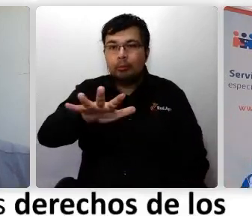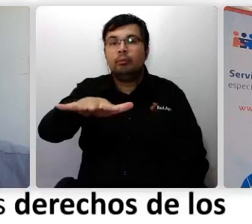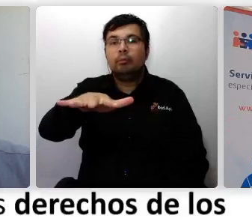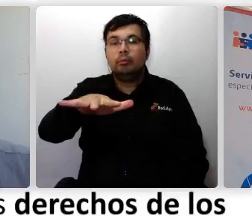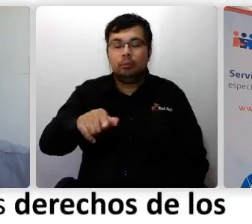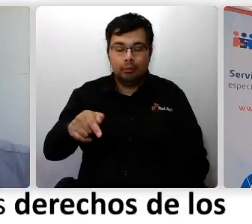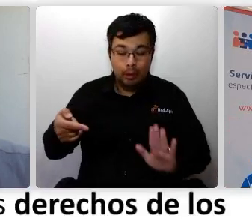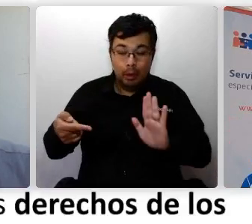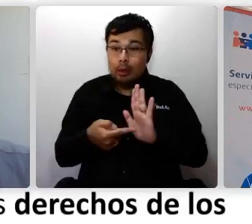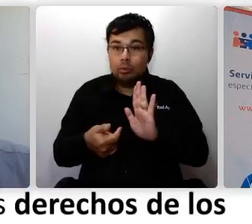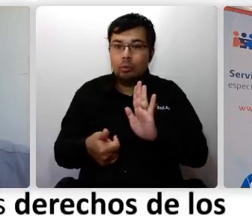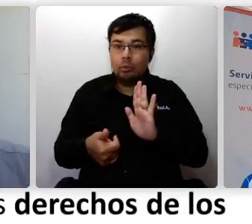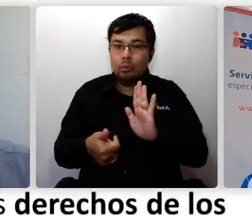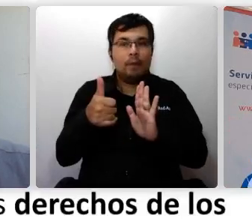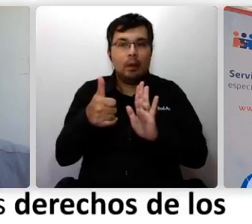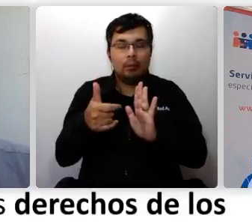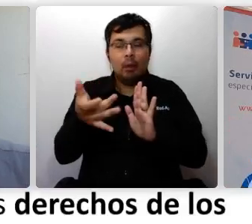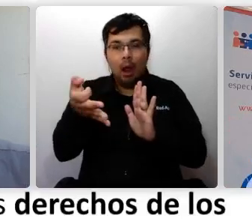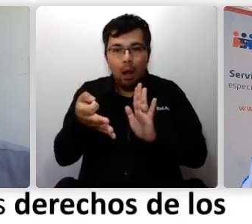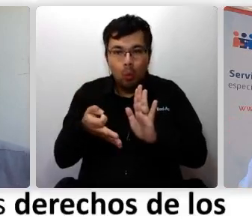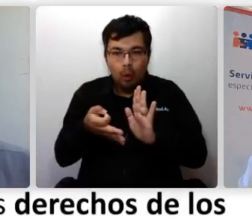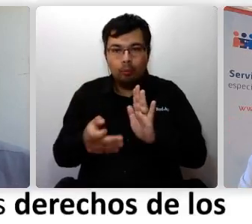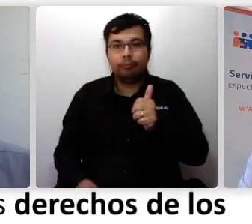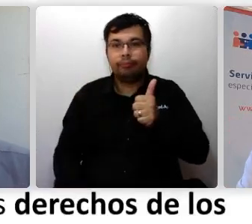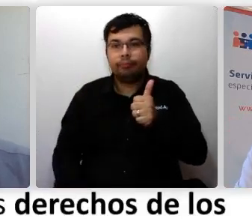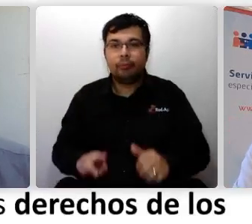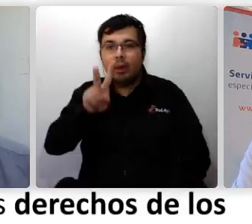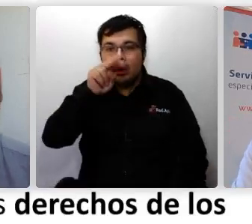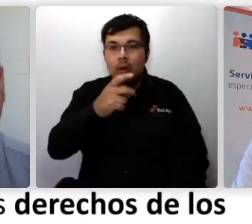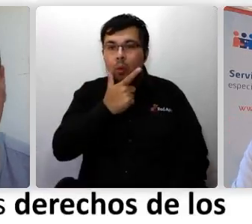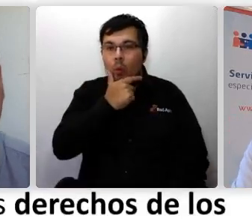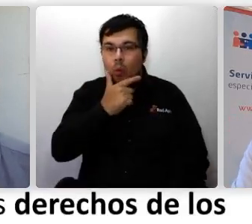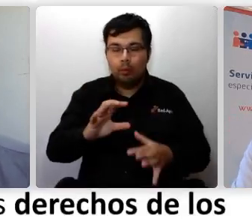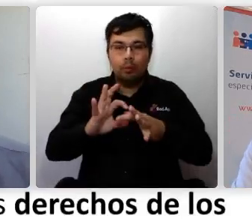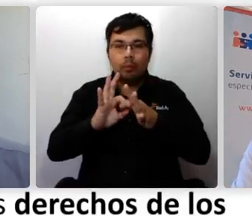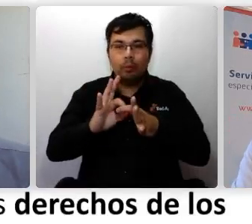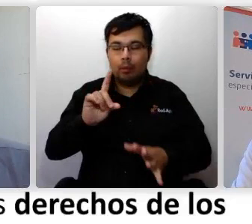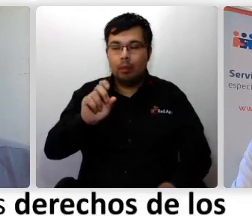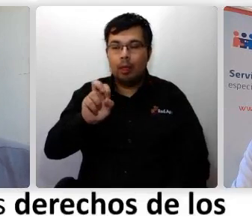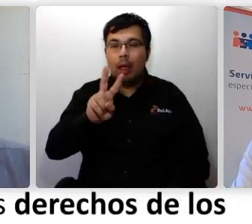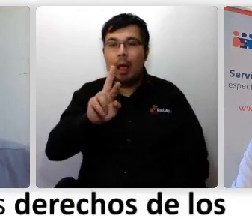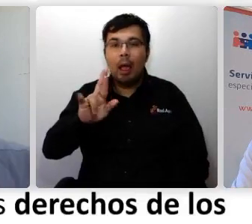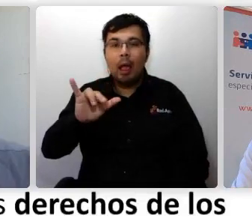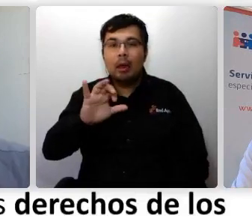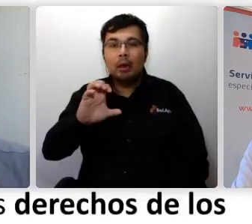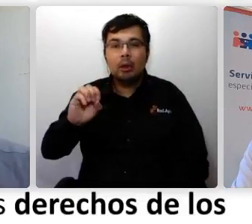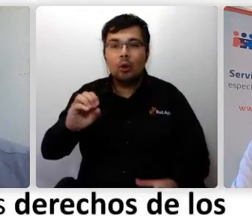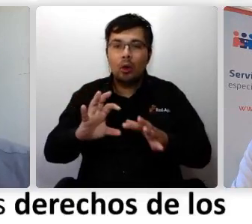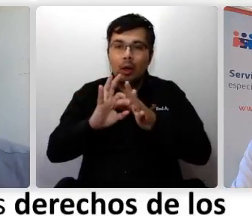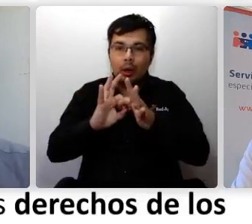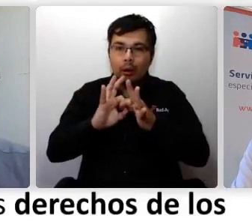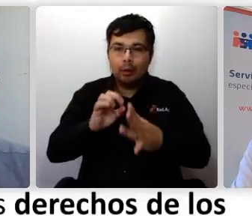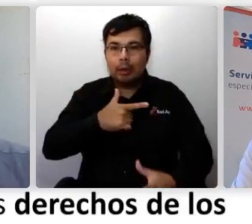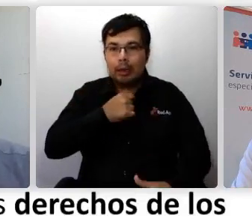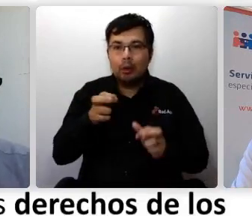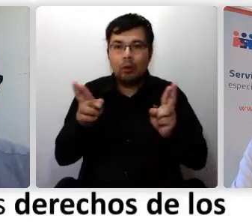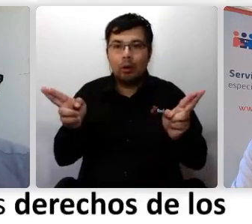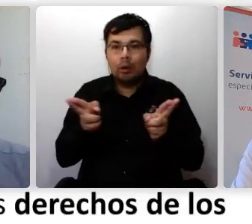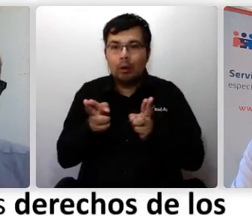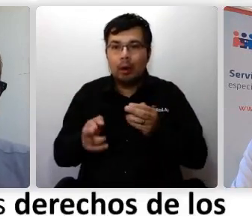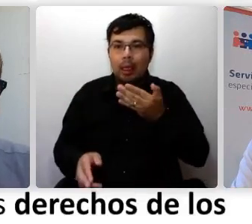calculado. Sin duda que sí, Iván. Darío Villagra, Iván, gran presentación. felicitaciones. Quiero resumirlo a través de ellos, Iván, y a